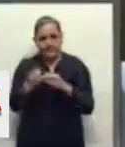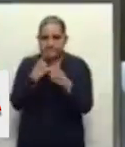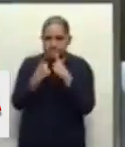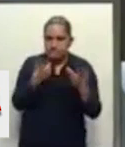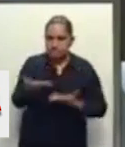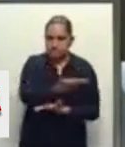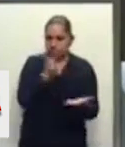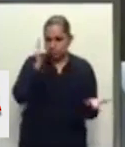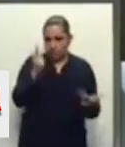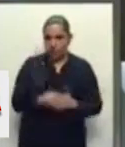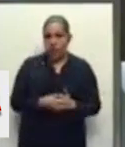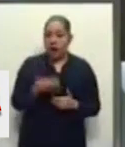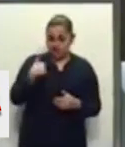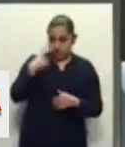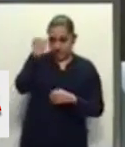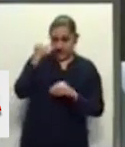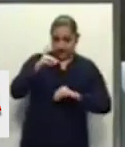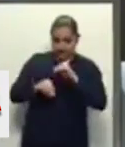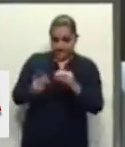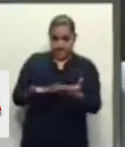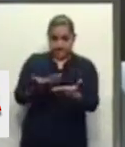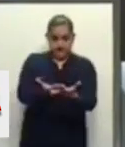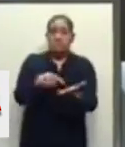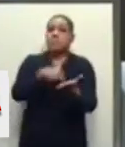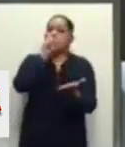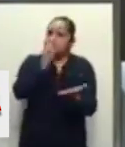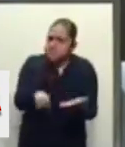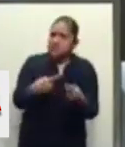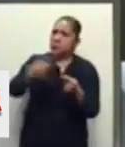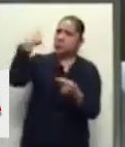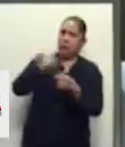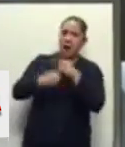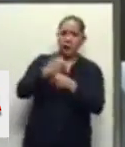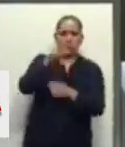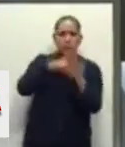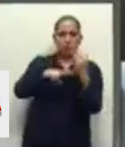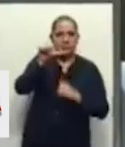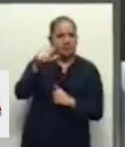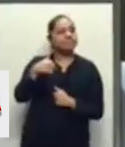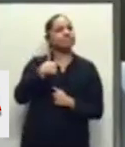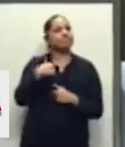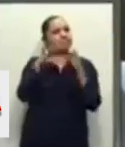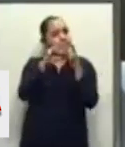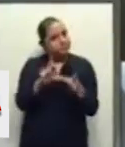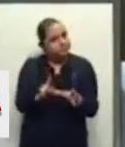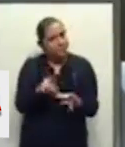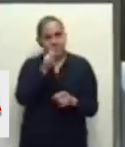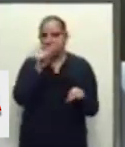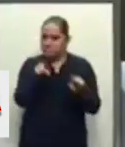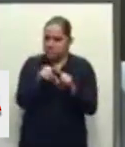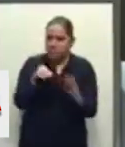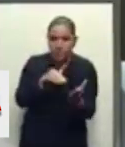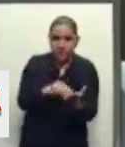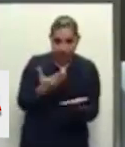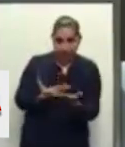del 2016. También Hacienda el año pasado fue ofreciendo estímulos fiscales a los consumidores